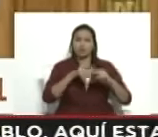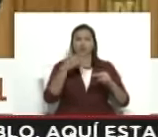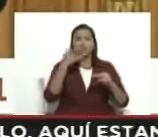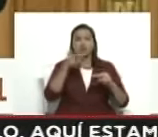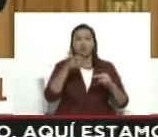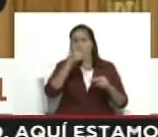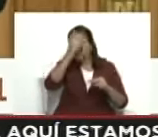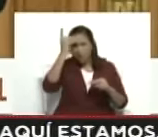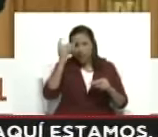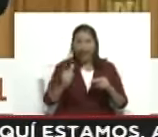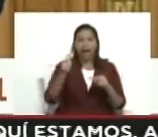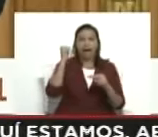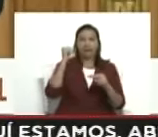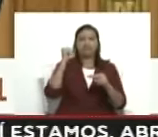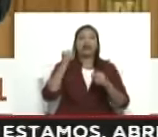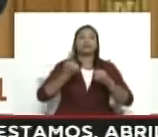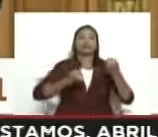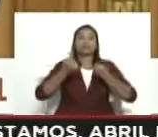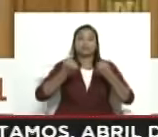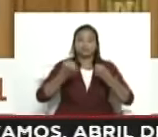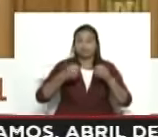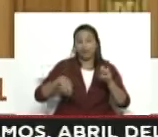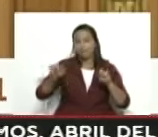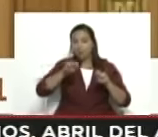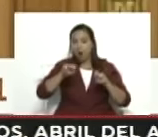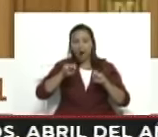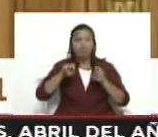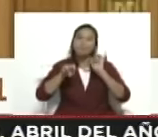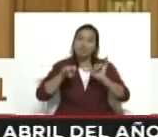agachas ahí. Carlos tenía un sentido muy claro de la seguridad.